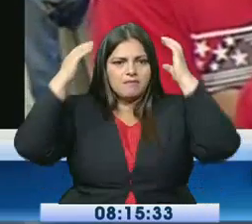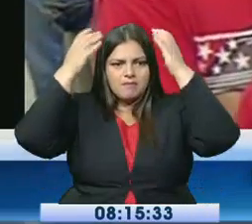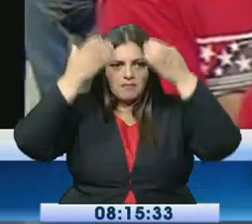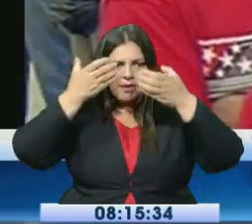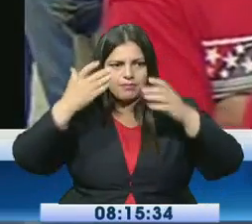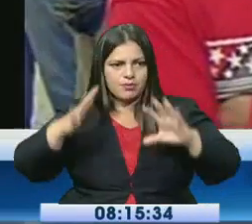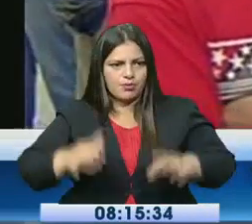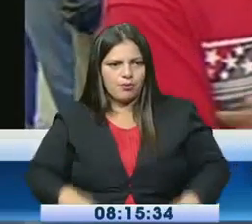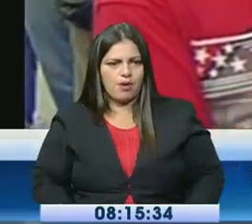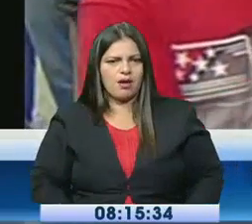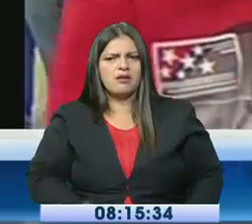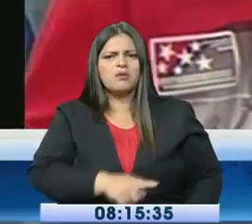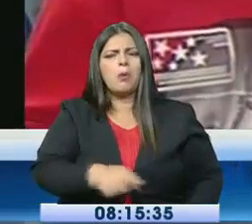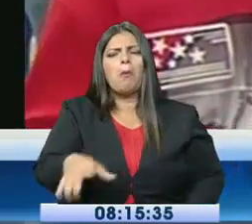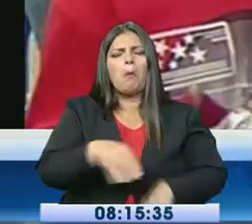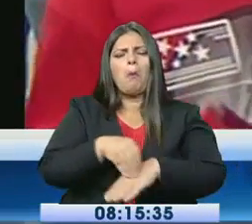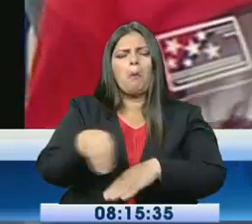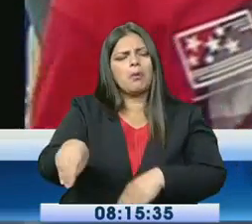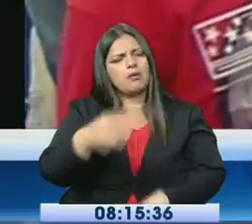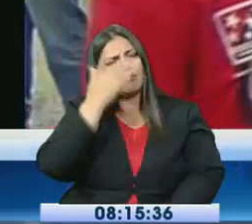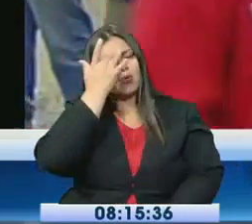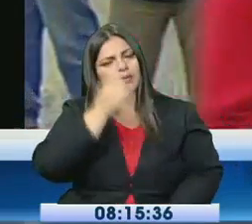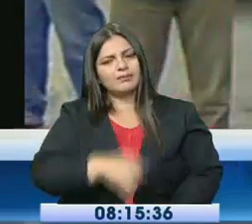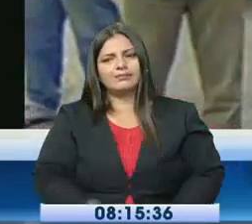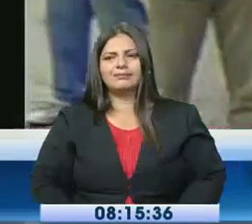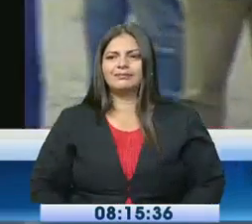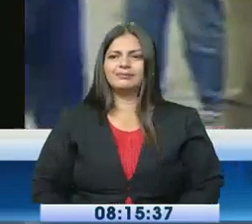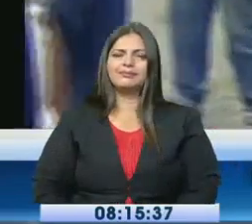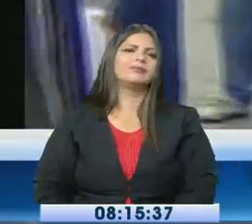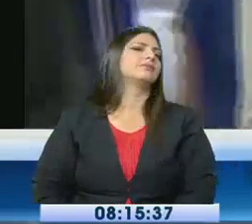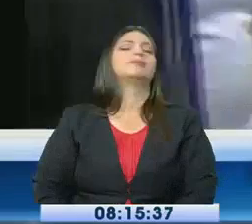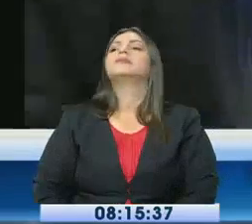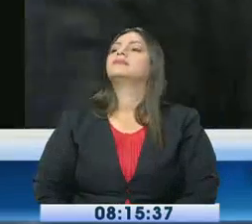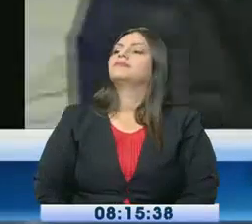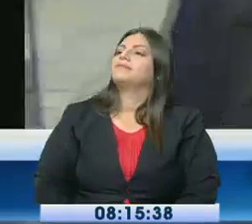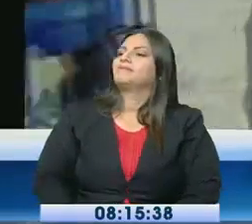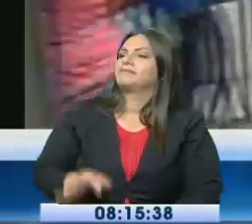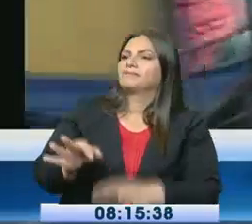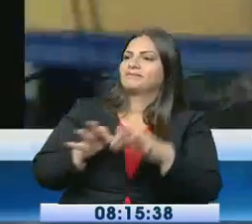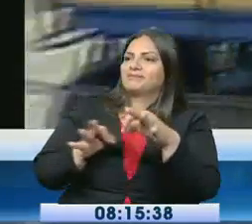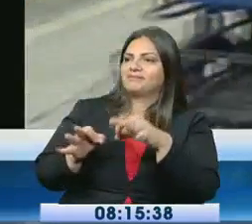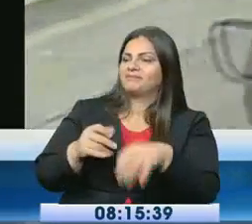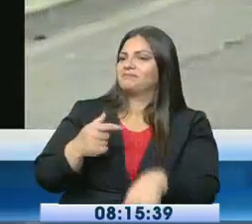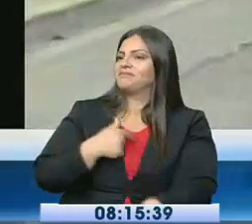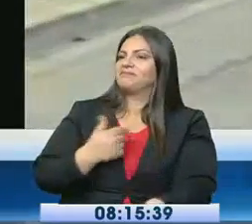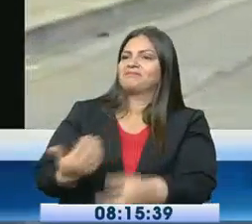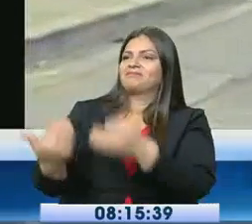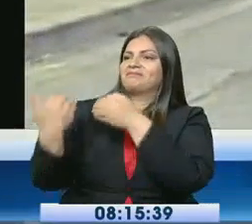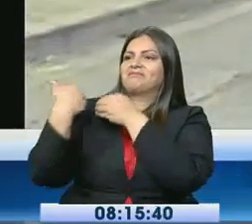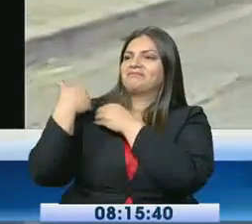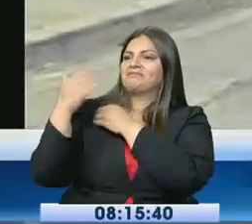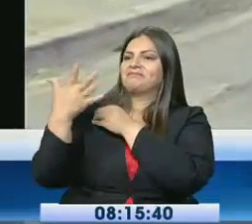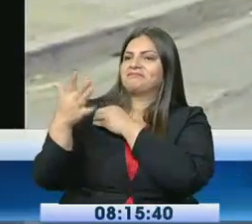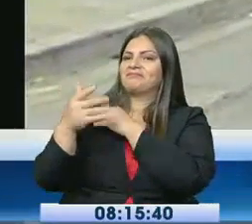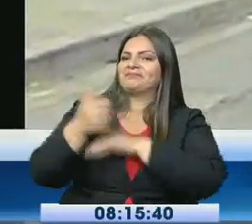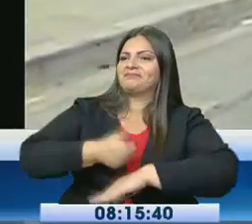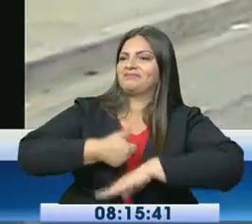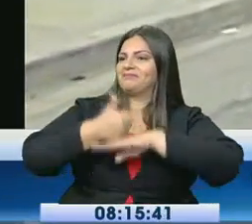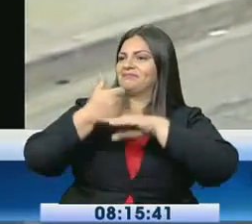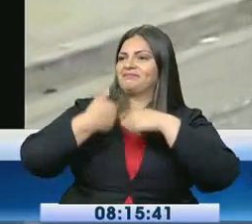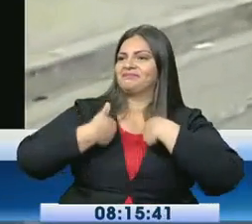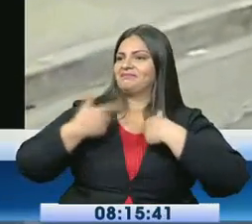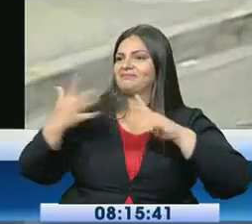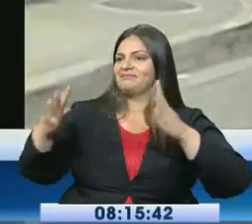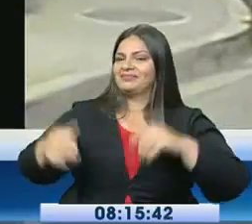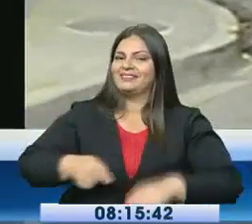nada al respecto. No pueden hacer nada. Nosotros nos dijeron que pusiéramos GPS. Nosotros tenemos el GPS, vea. Ahí está puesto el GPS, mira. Vea, ahí está el